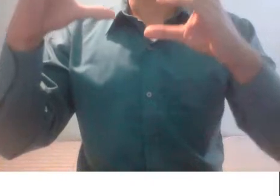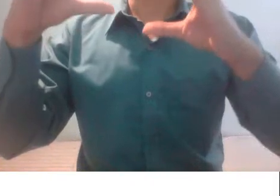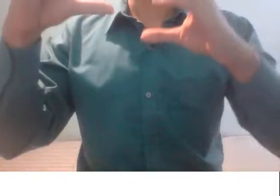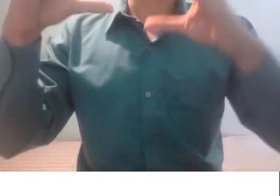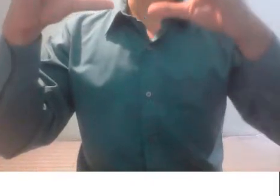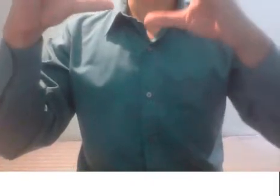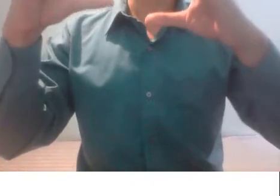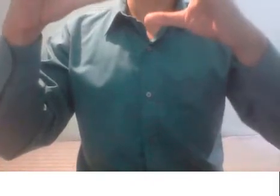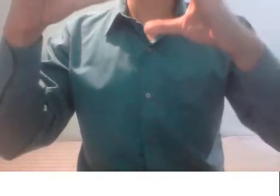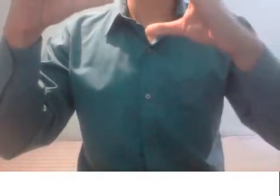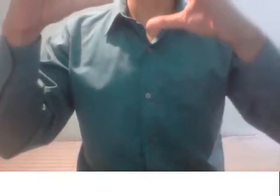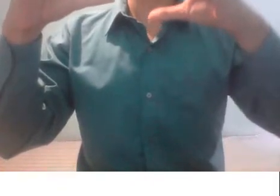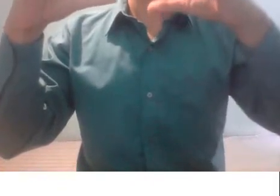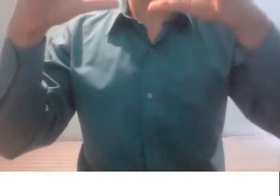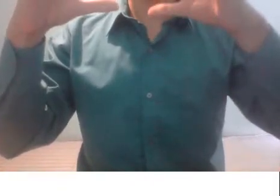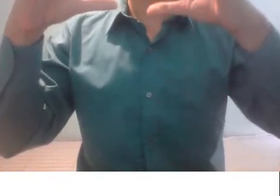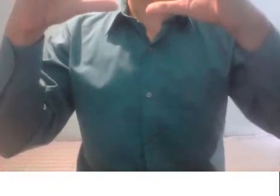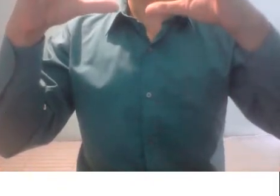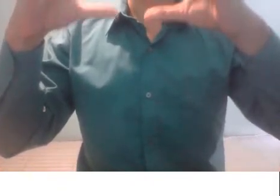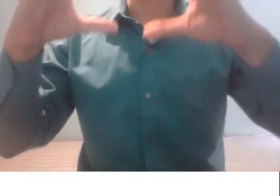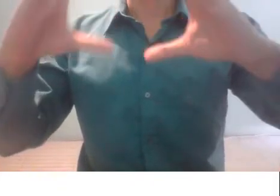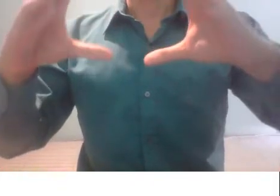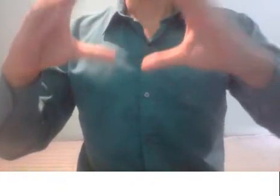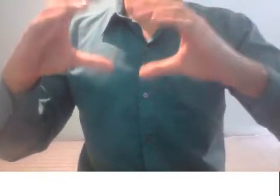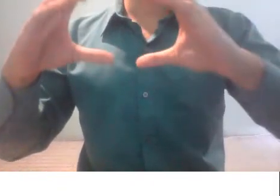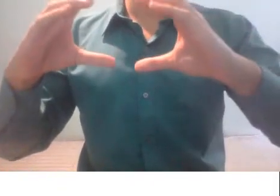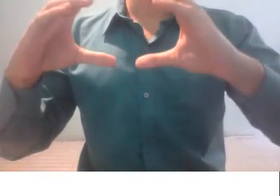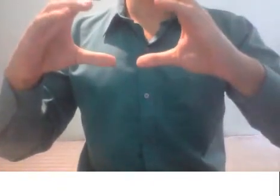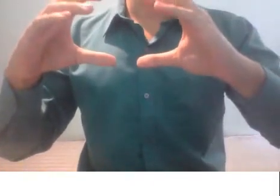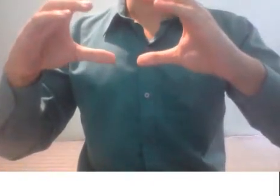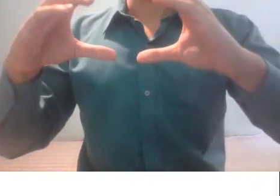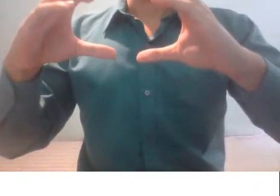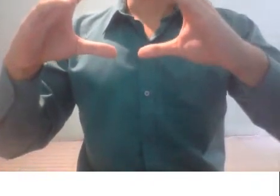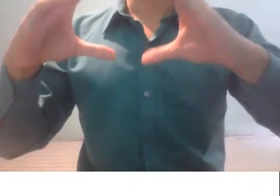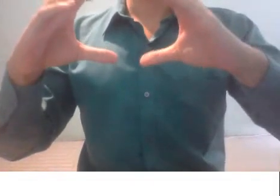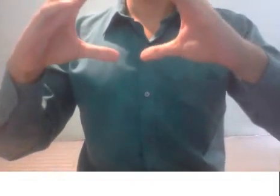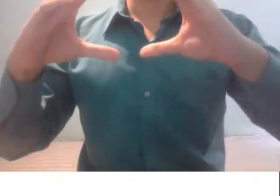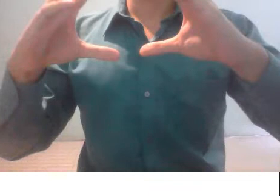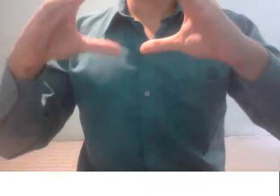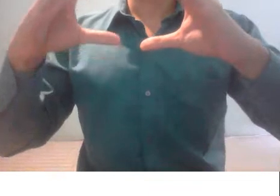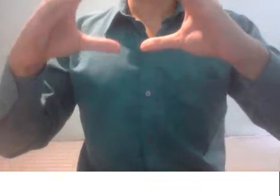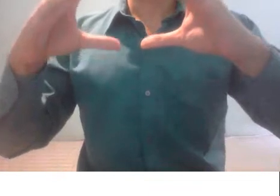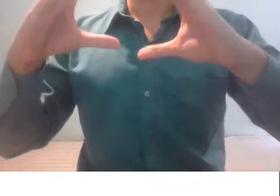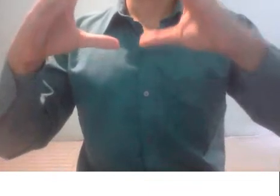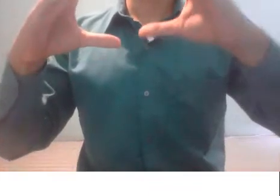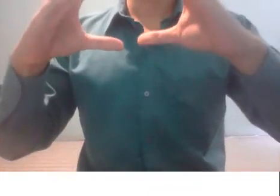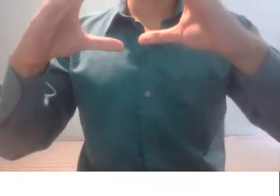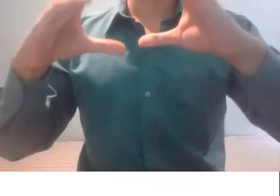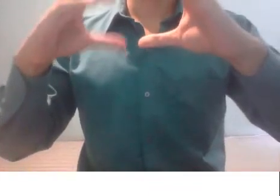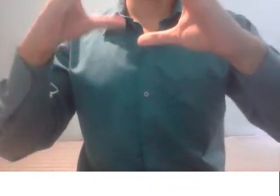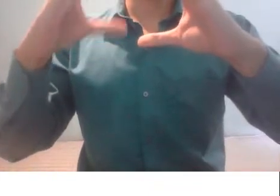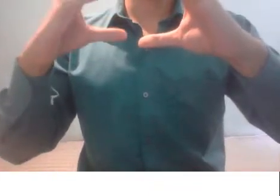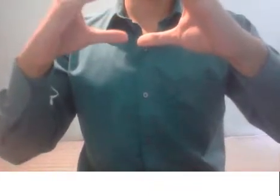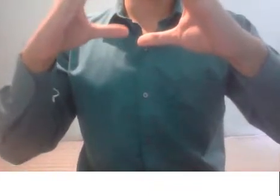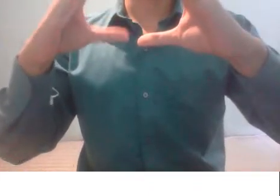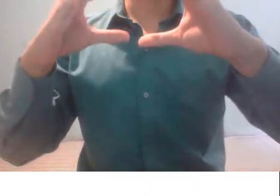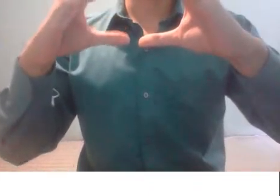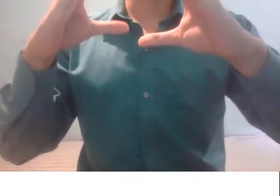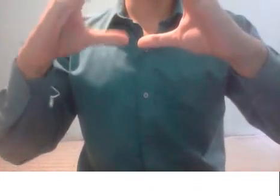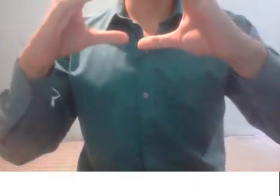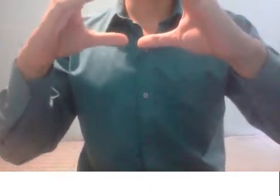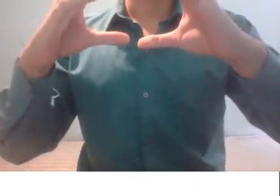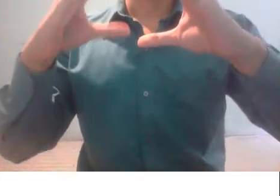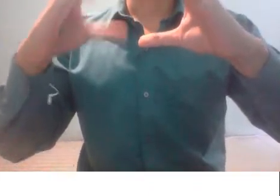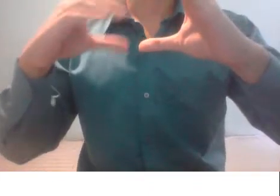hace, entonces te esperas otro año y luego crece esa deuda, va creciendo esa deuda hasta llegar al punto en el que incluso la deuda es más grande de lo que